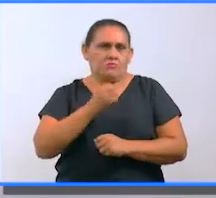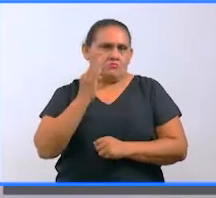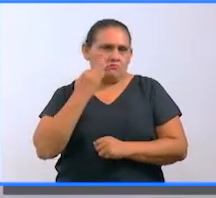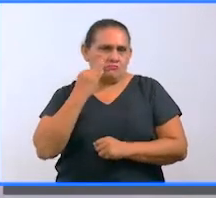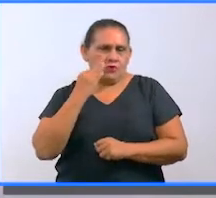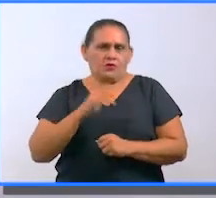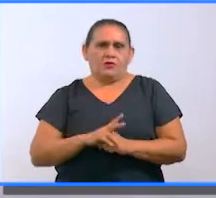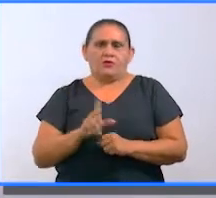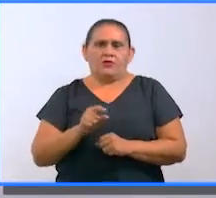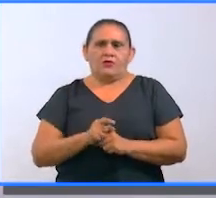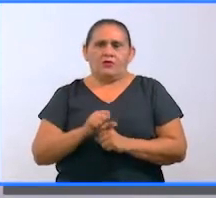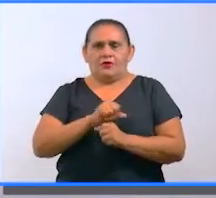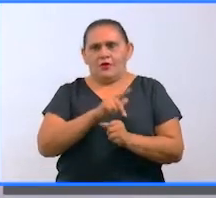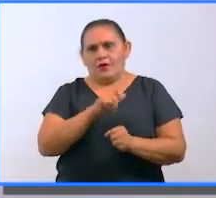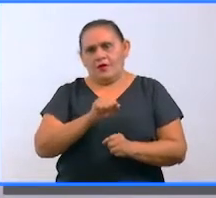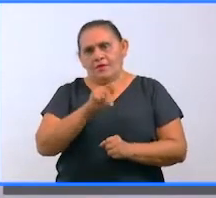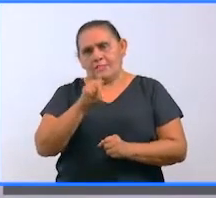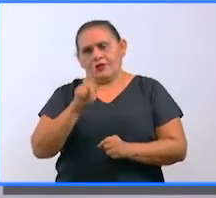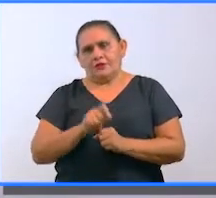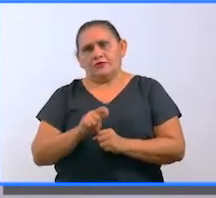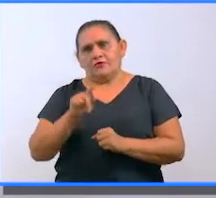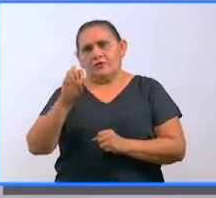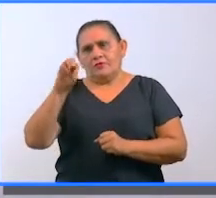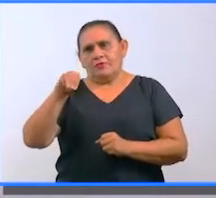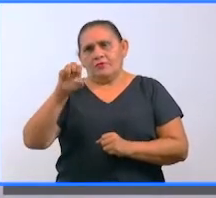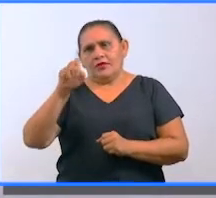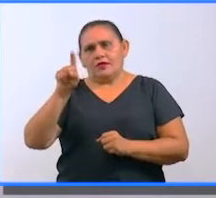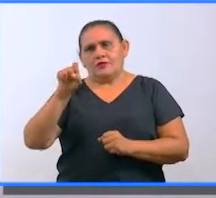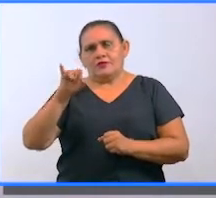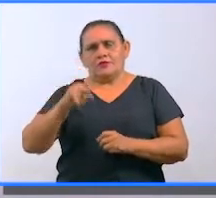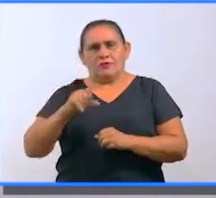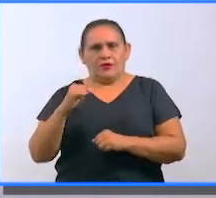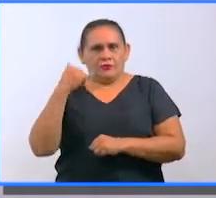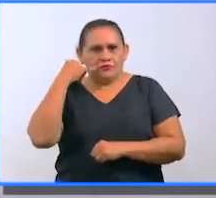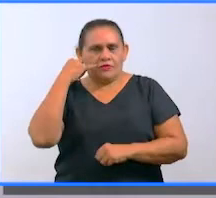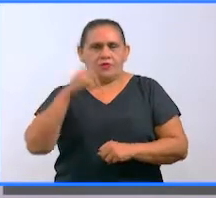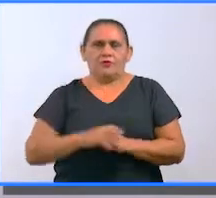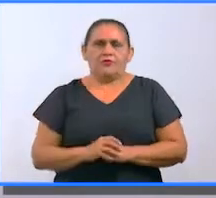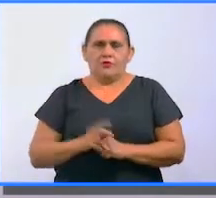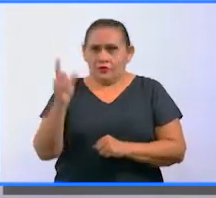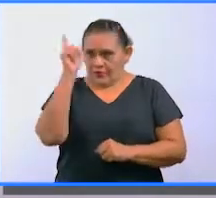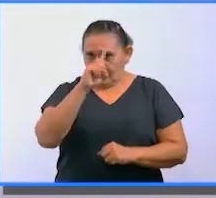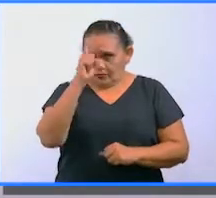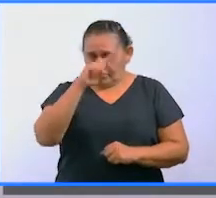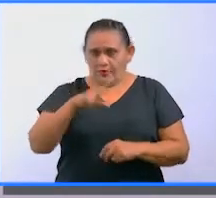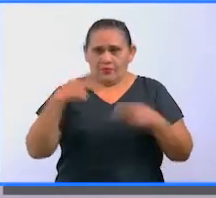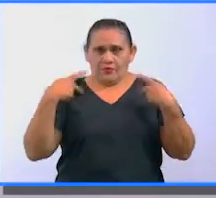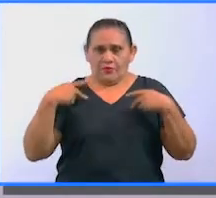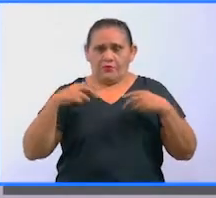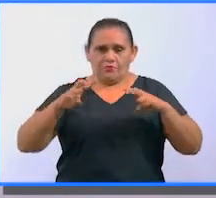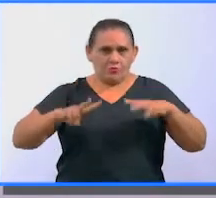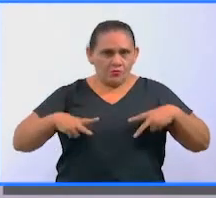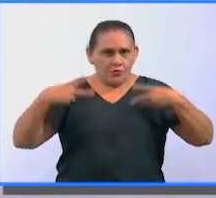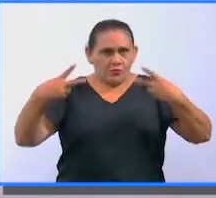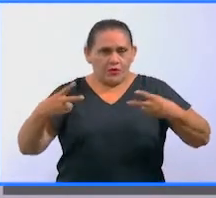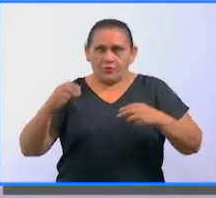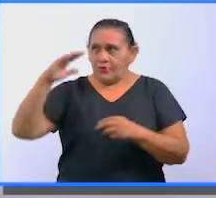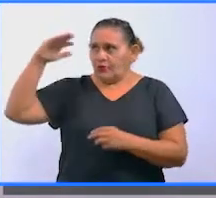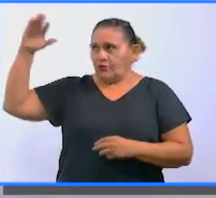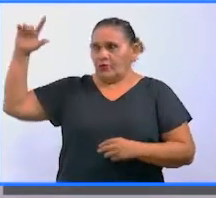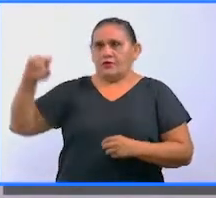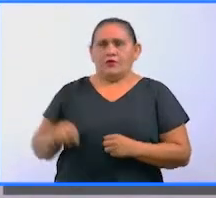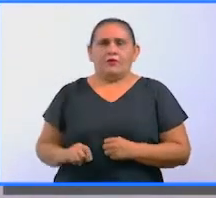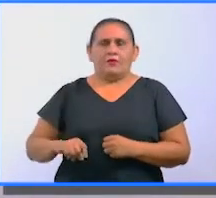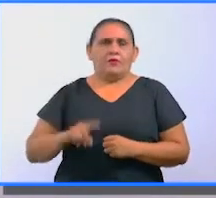Facebook, la aplicación MediTalk para los sistemas Android y Apple. Recomendamos a la población vulnerable como adultos mayores,